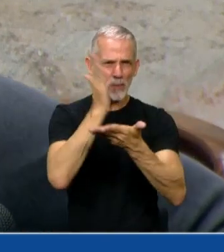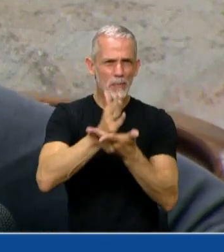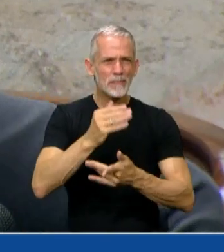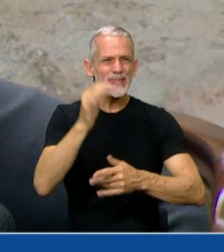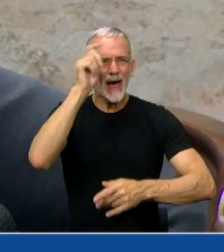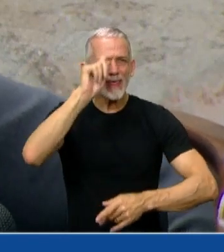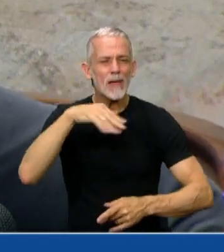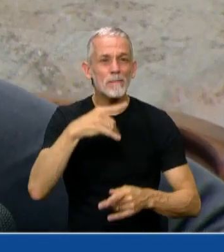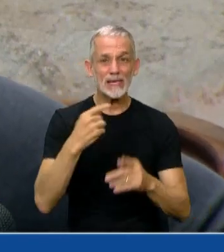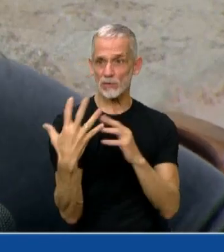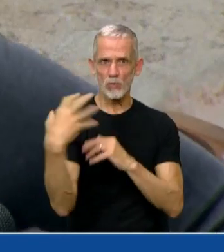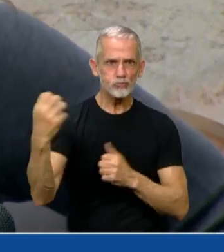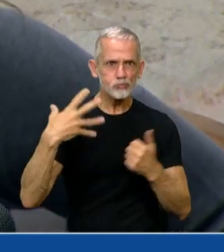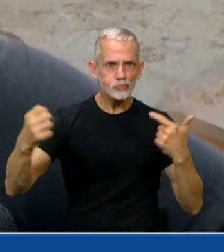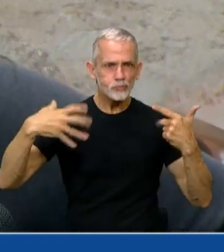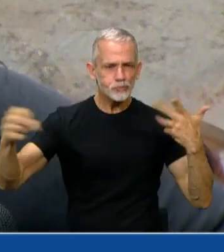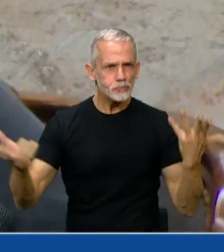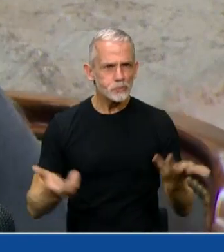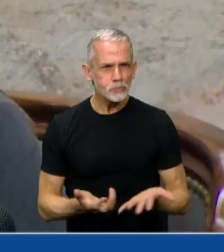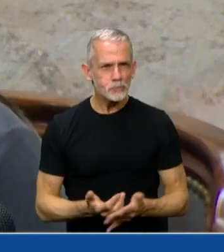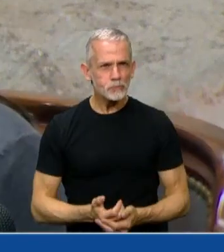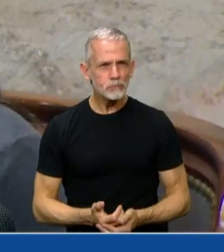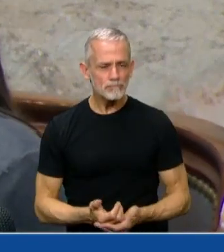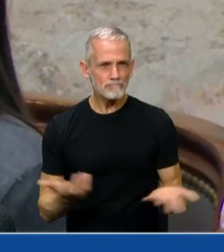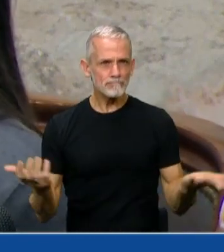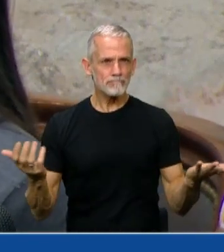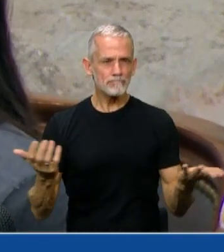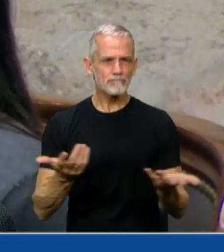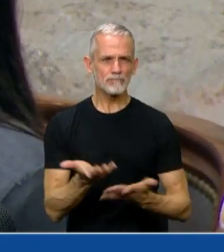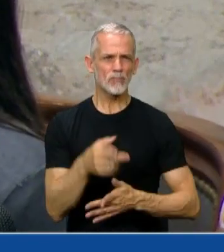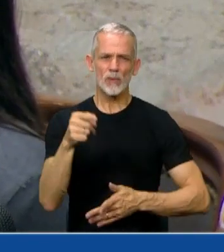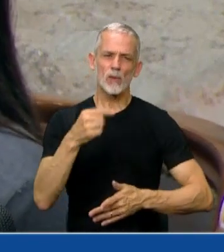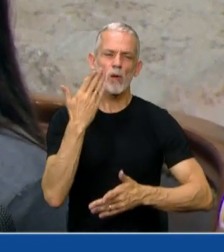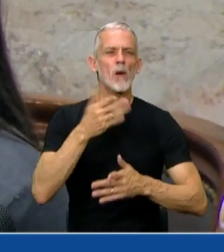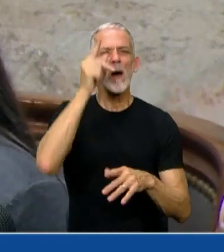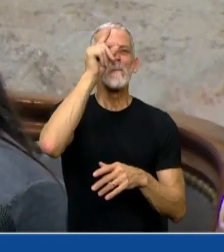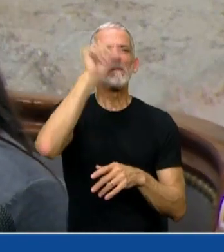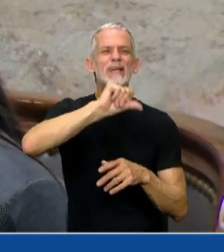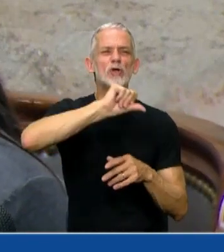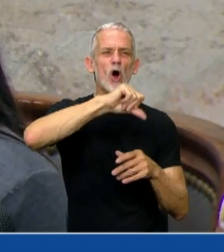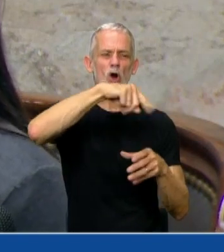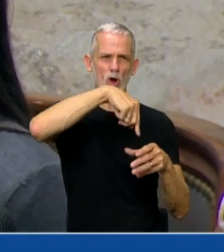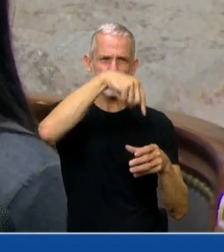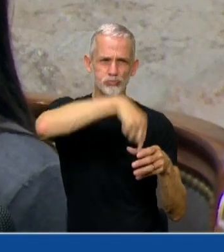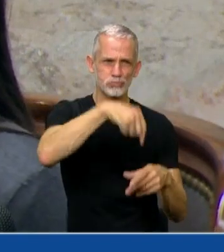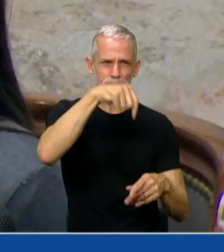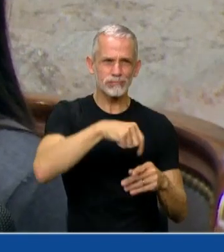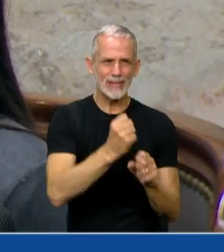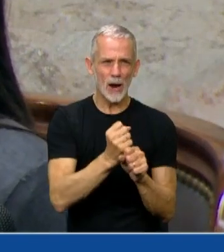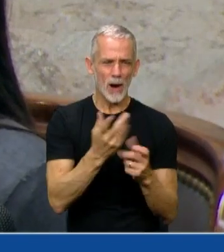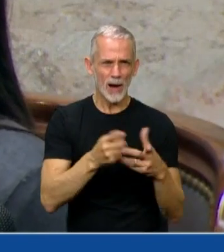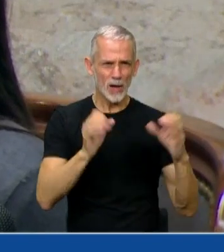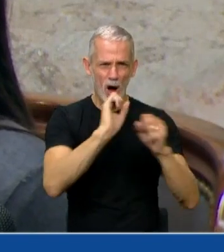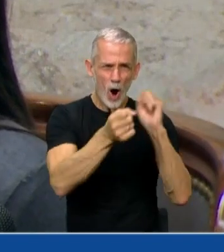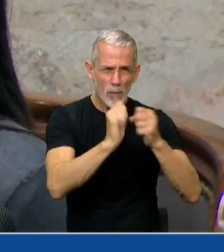detrás de la confiscación del impuesto a las ganancias. Acá ya se mencionó los petroleros. ¿De qué aristocracia obrera estamos